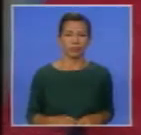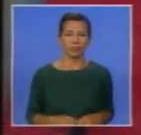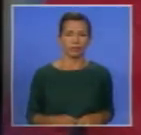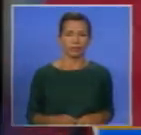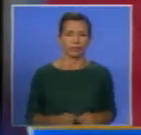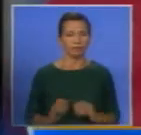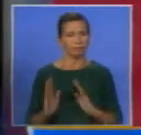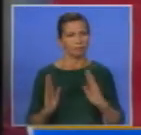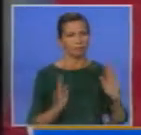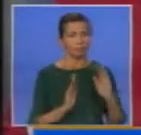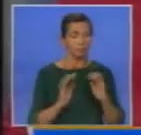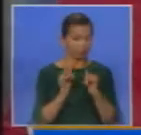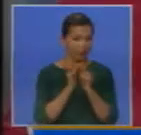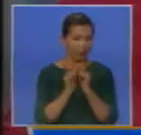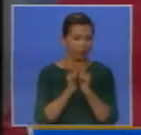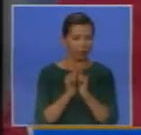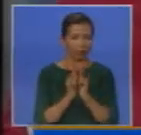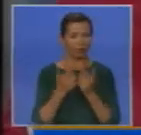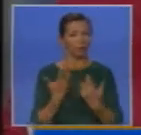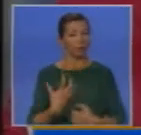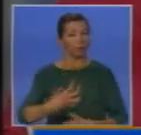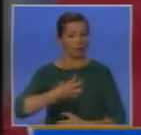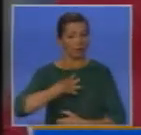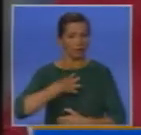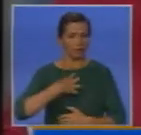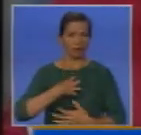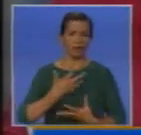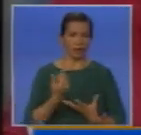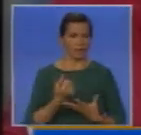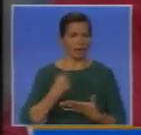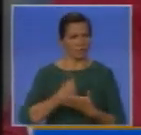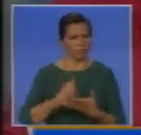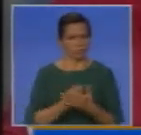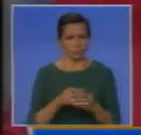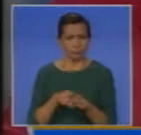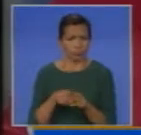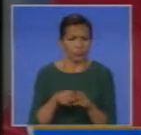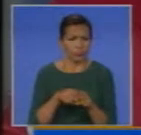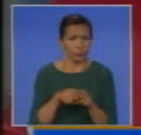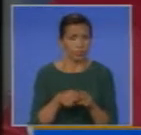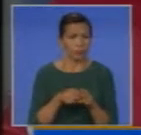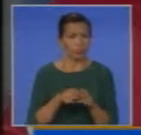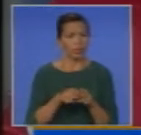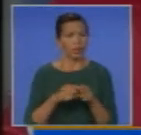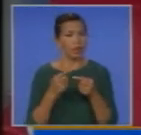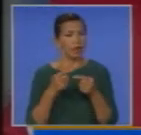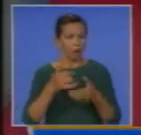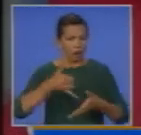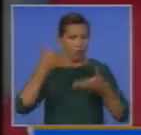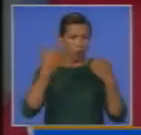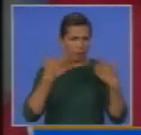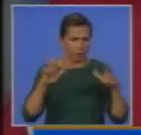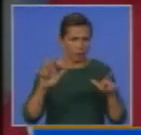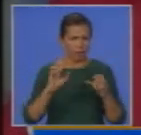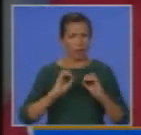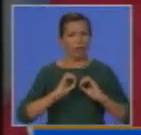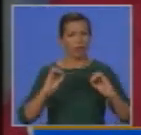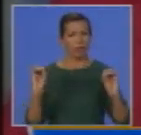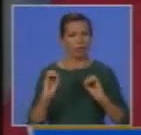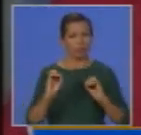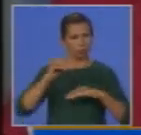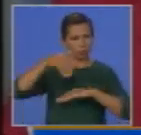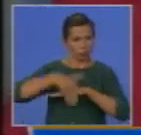En lo deportivo, Barcelona pelea su clasificación a Copa Libertadores y Copa Sudamericana mientras se vive una de las peores